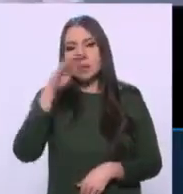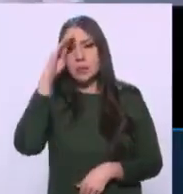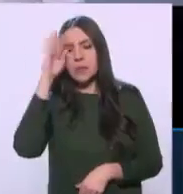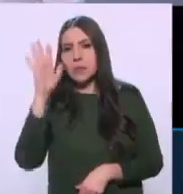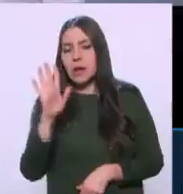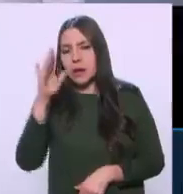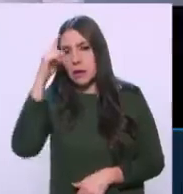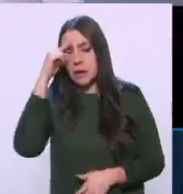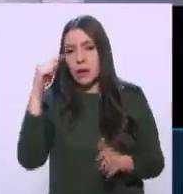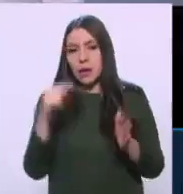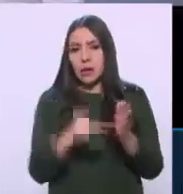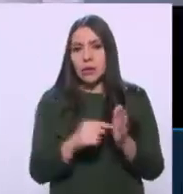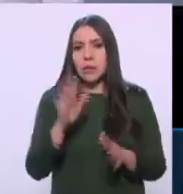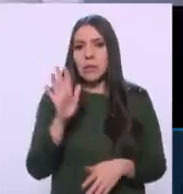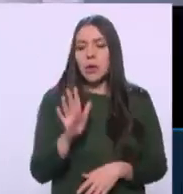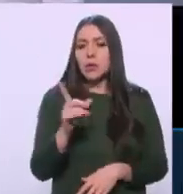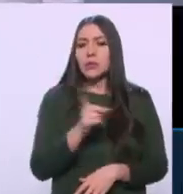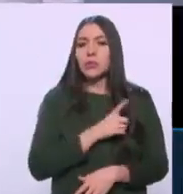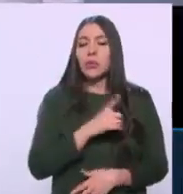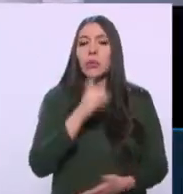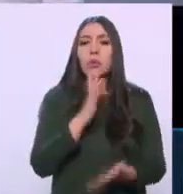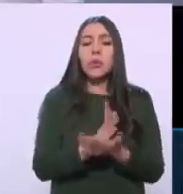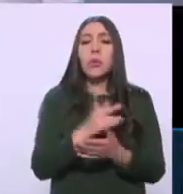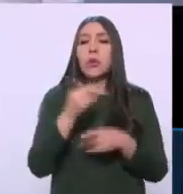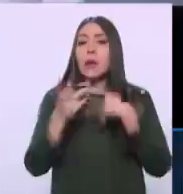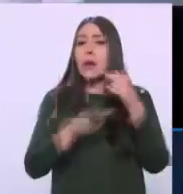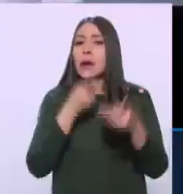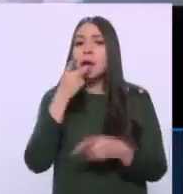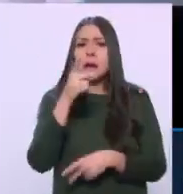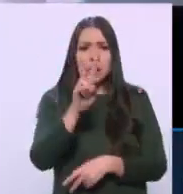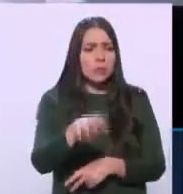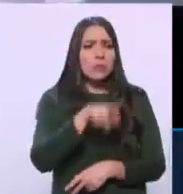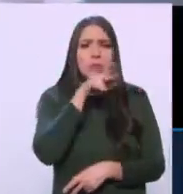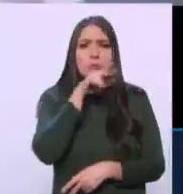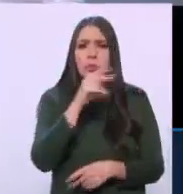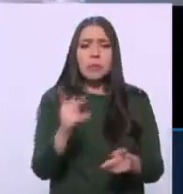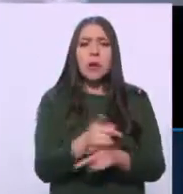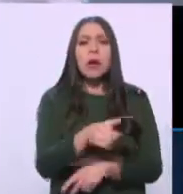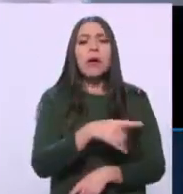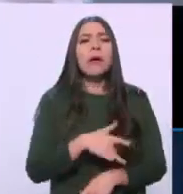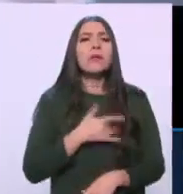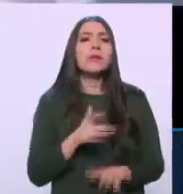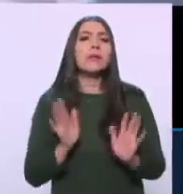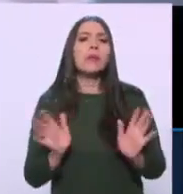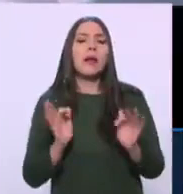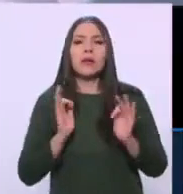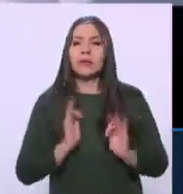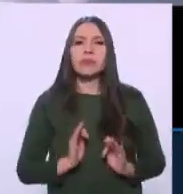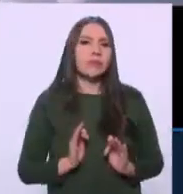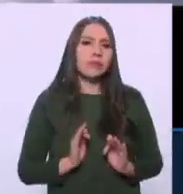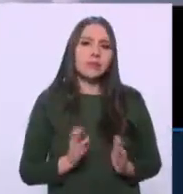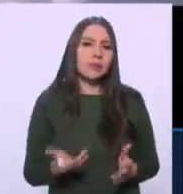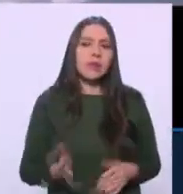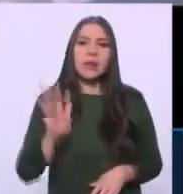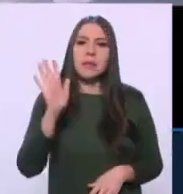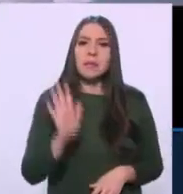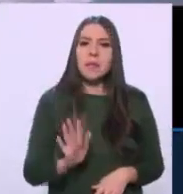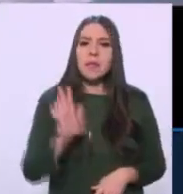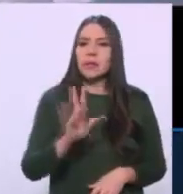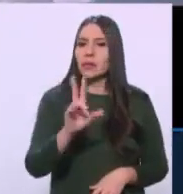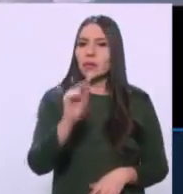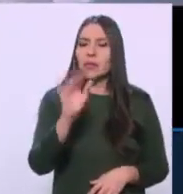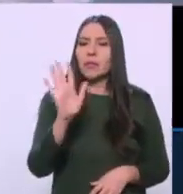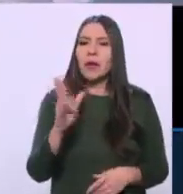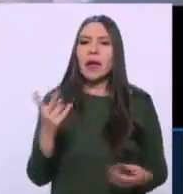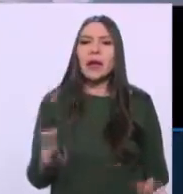crea que con solamente la manifestación de que eso va a pasar, pues estemos como tranquilos, ¿no? Cuando parece que la medida es contraria a